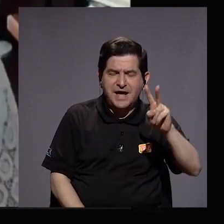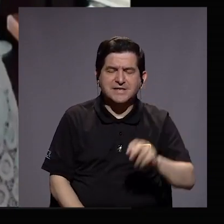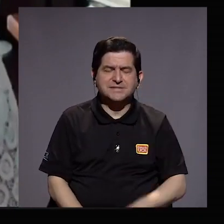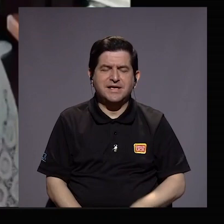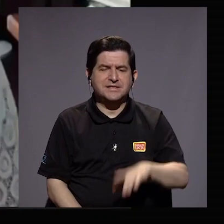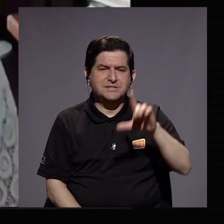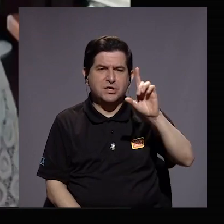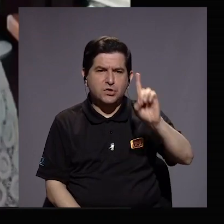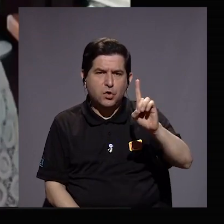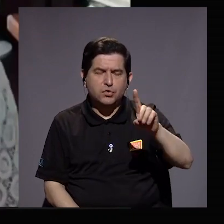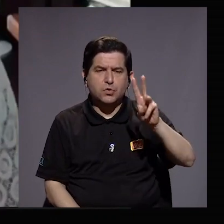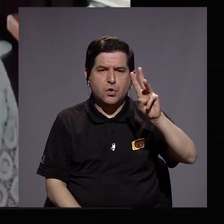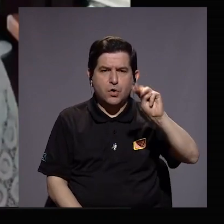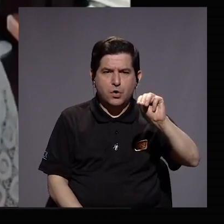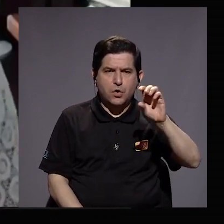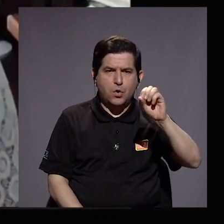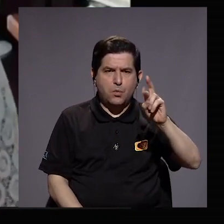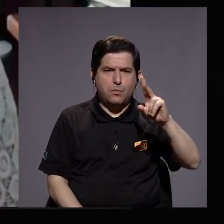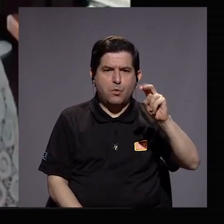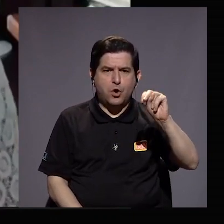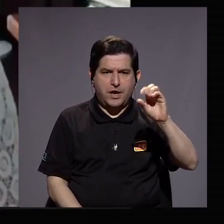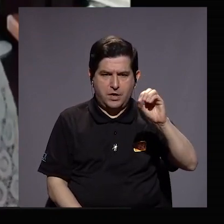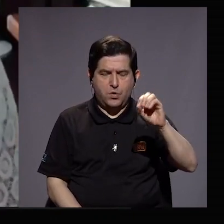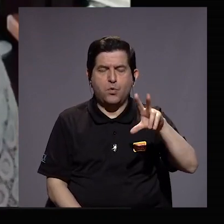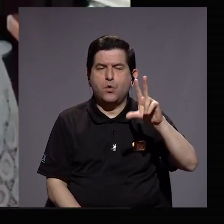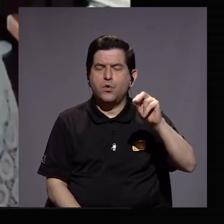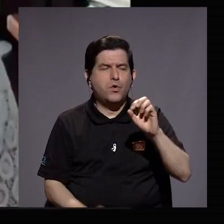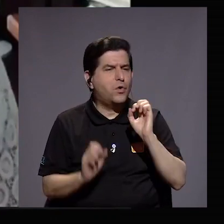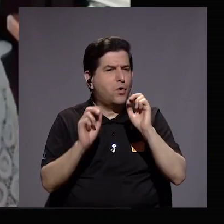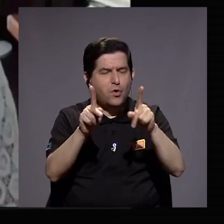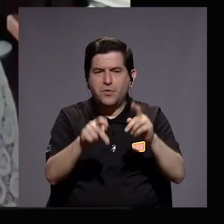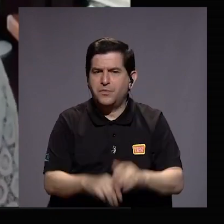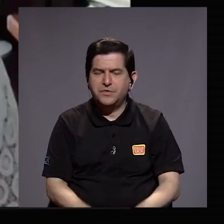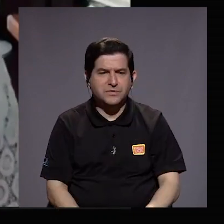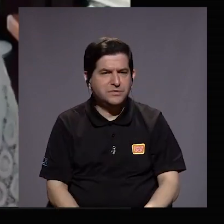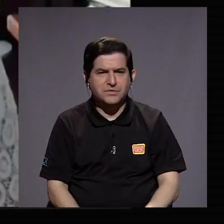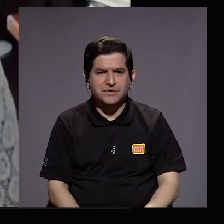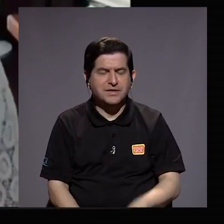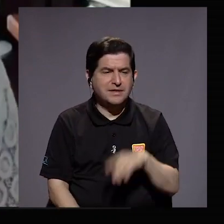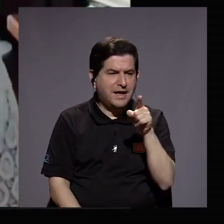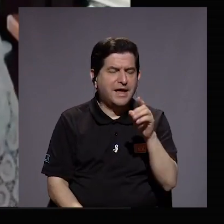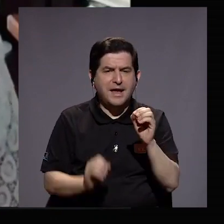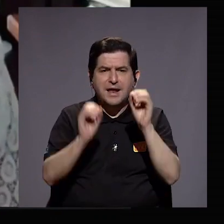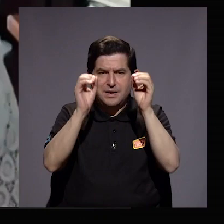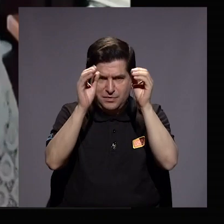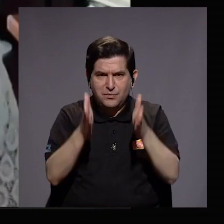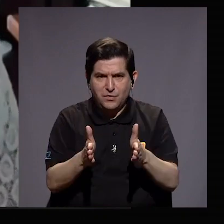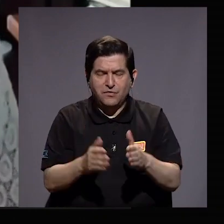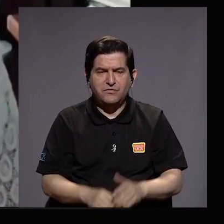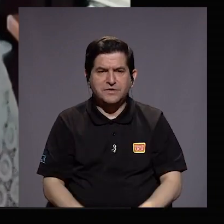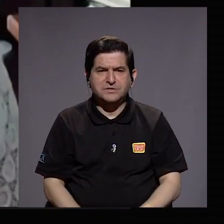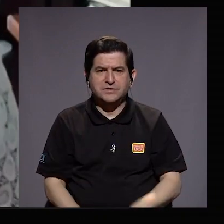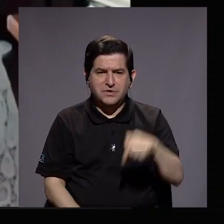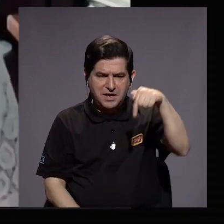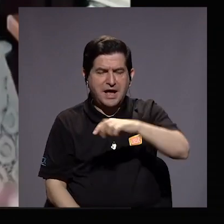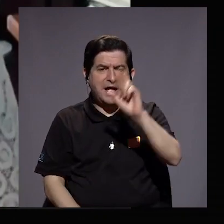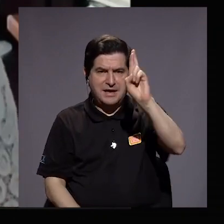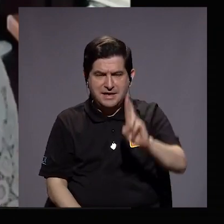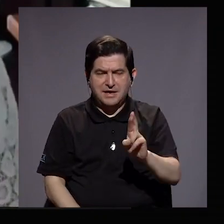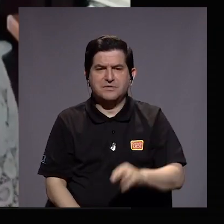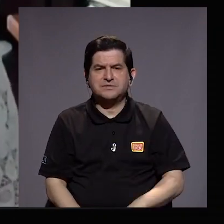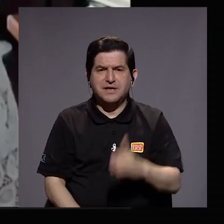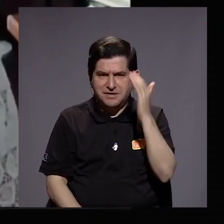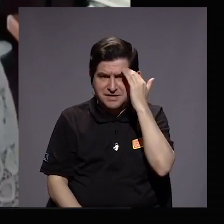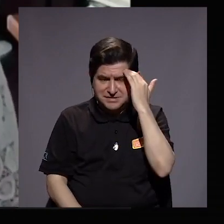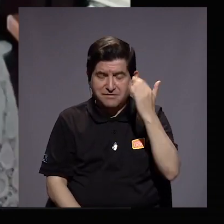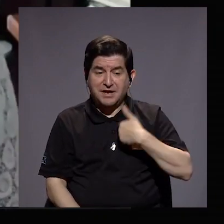doctor Moreno, también muy importante. No tuve la oportunidad de que él fuera mi profesor, porque él